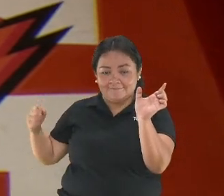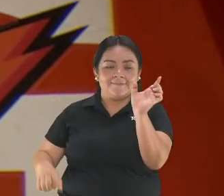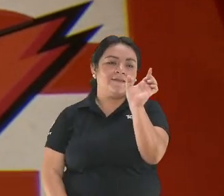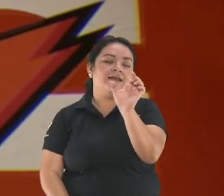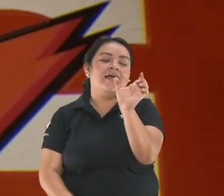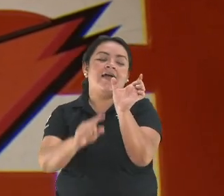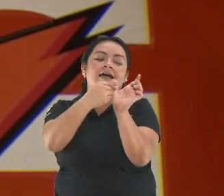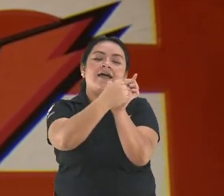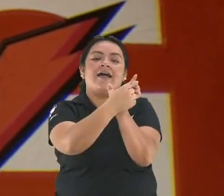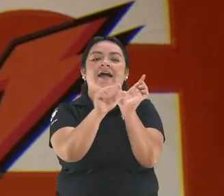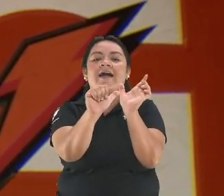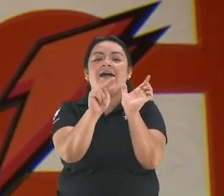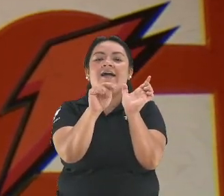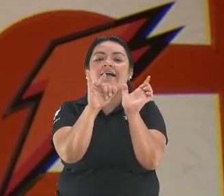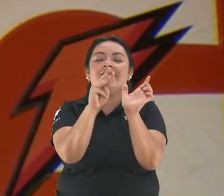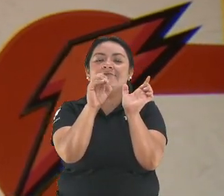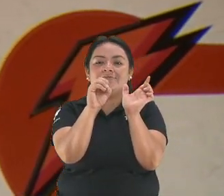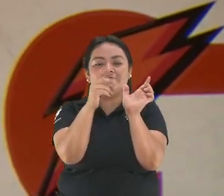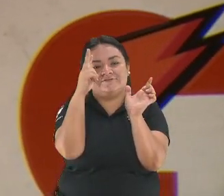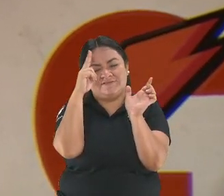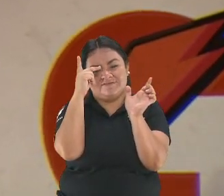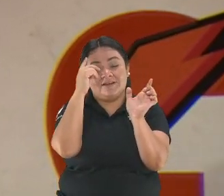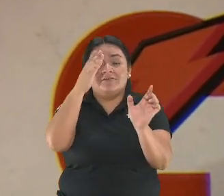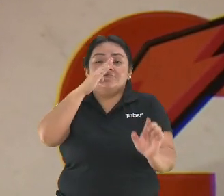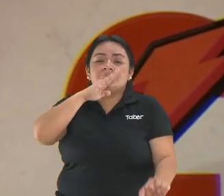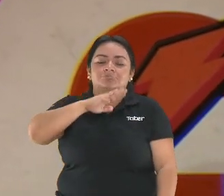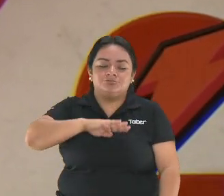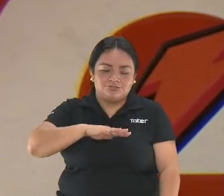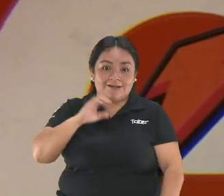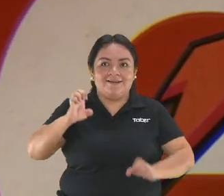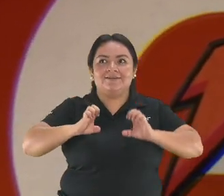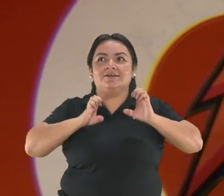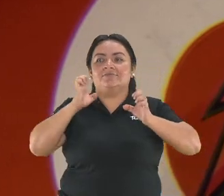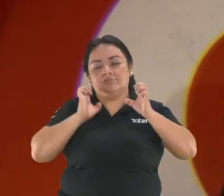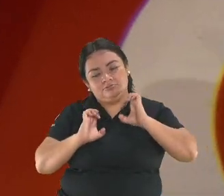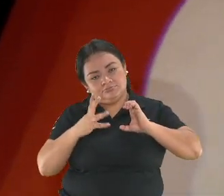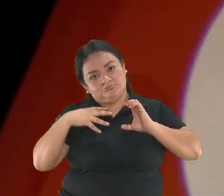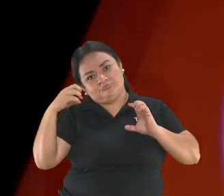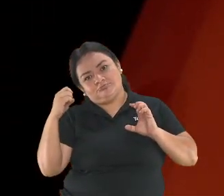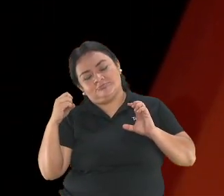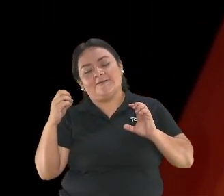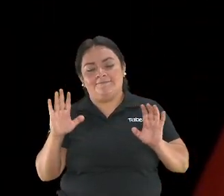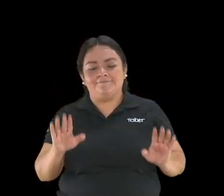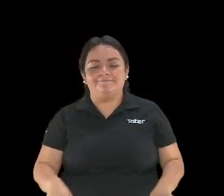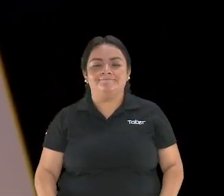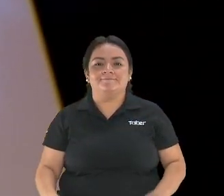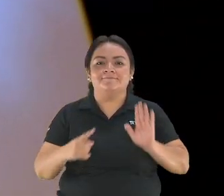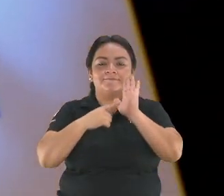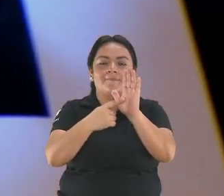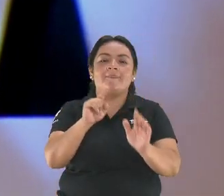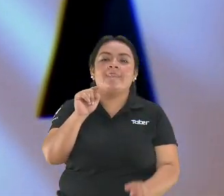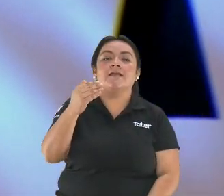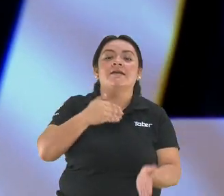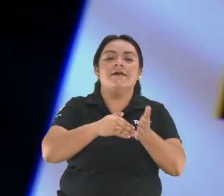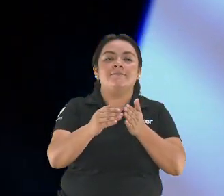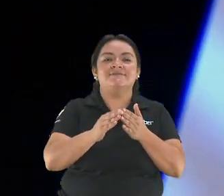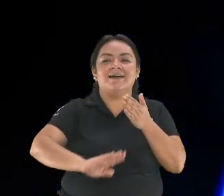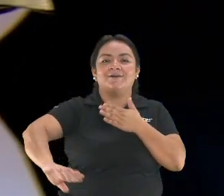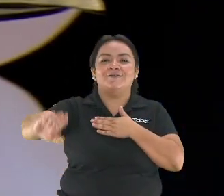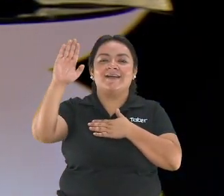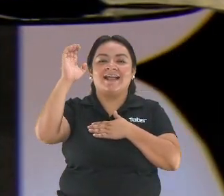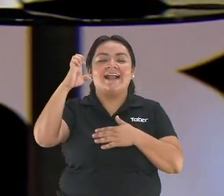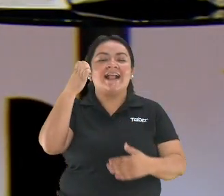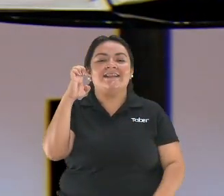ánimo es decir perder el ánimo saber cómo se lo voy a ilustrar cuántos comenzaron dieta al